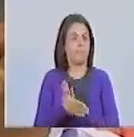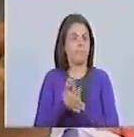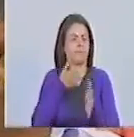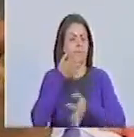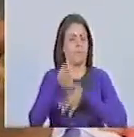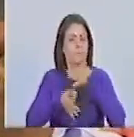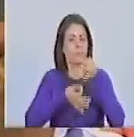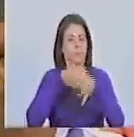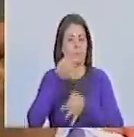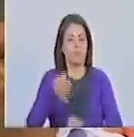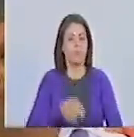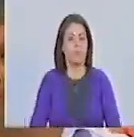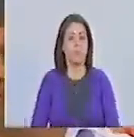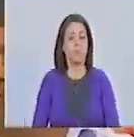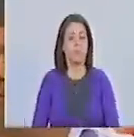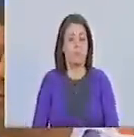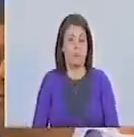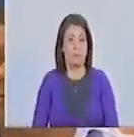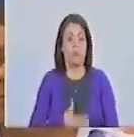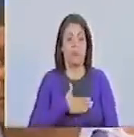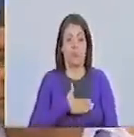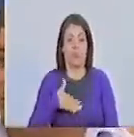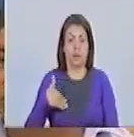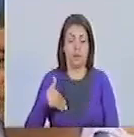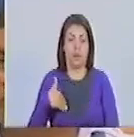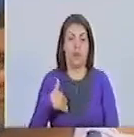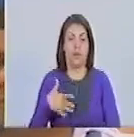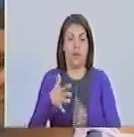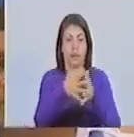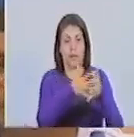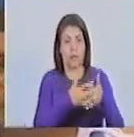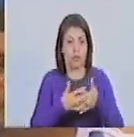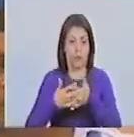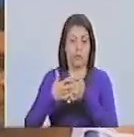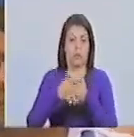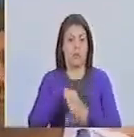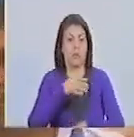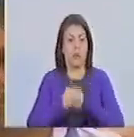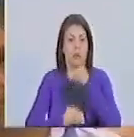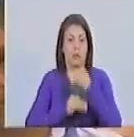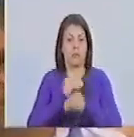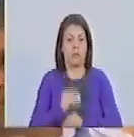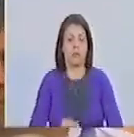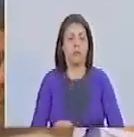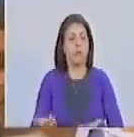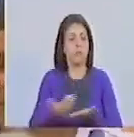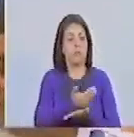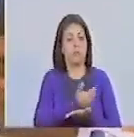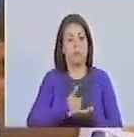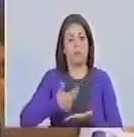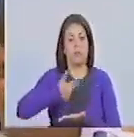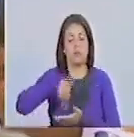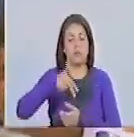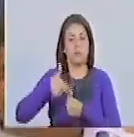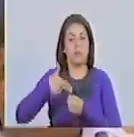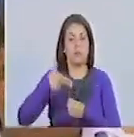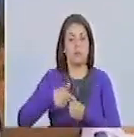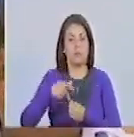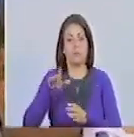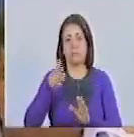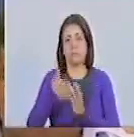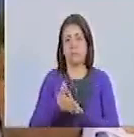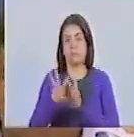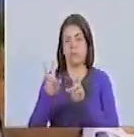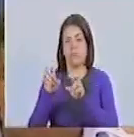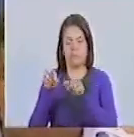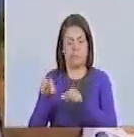a las pretensiones del imperio norteamericano de despojarnos de nuestro petróleo, que no es nada